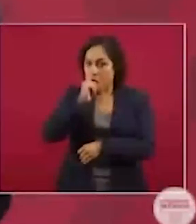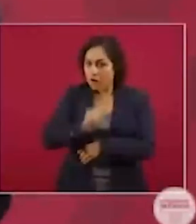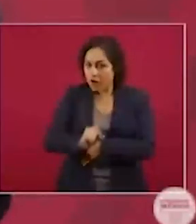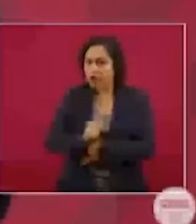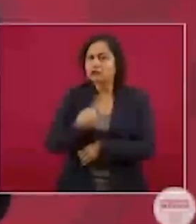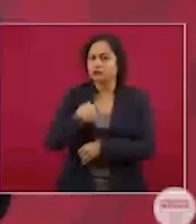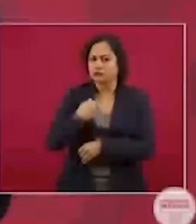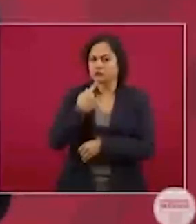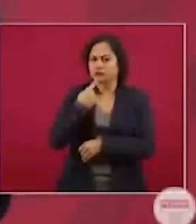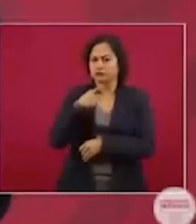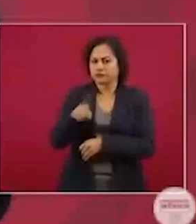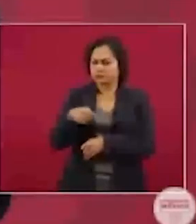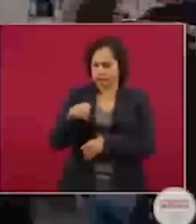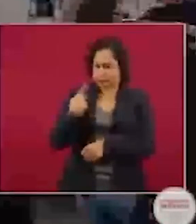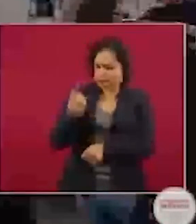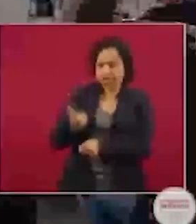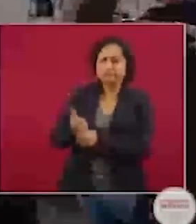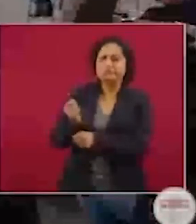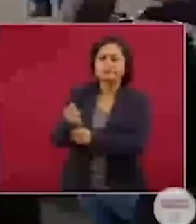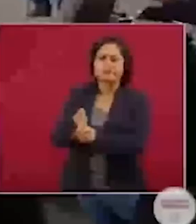denunciando. Y